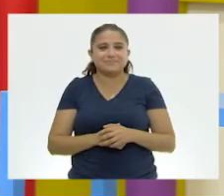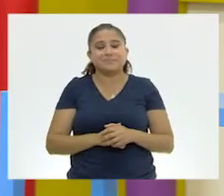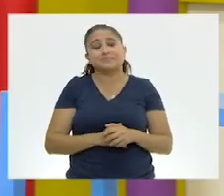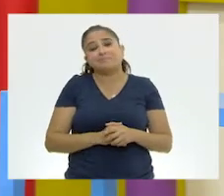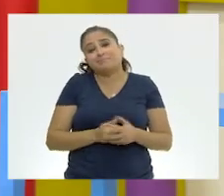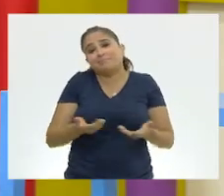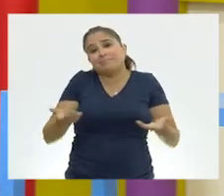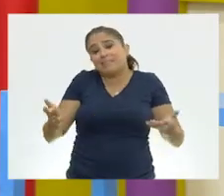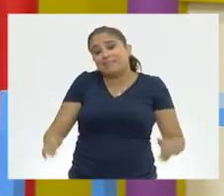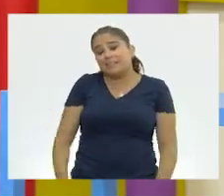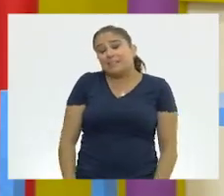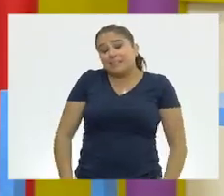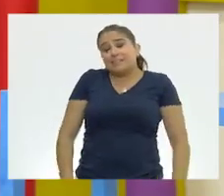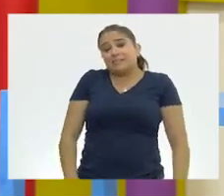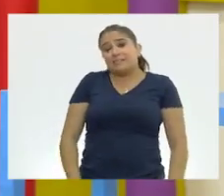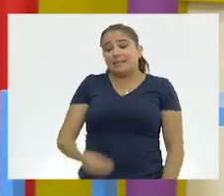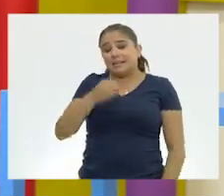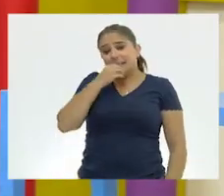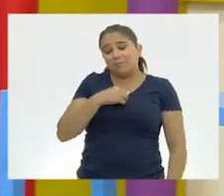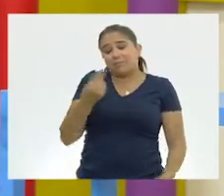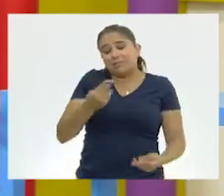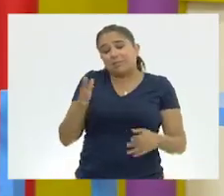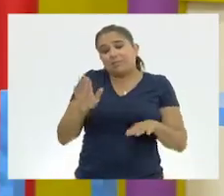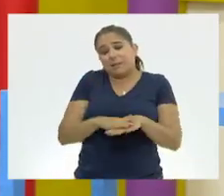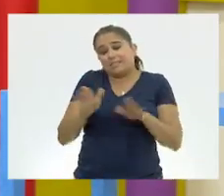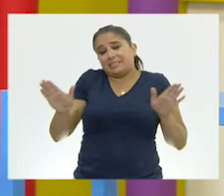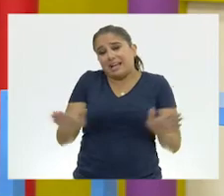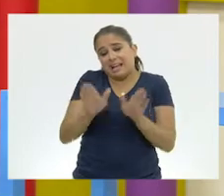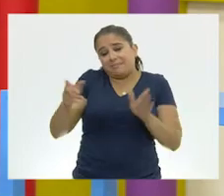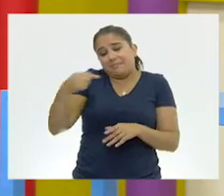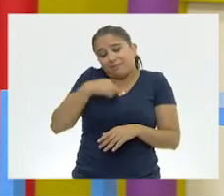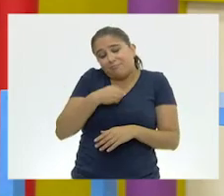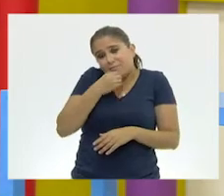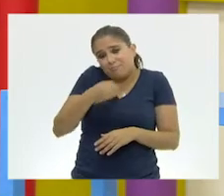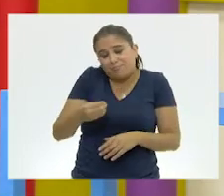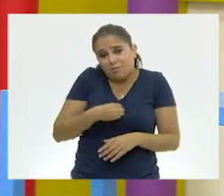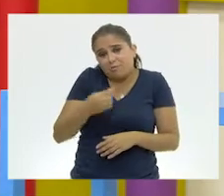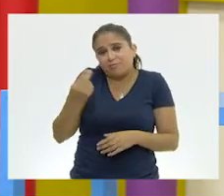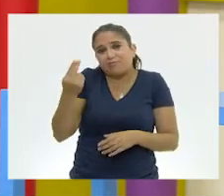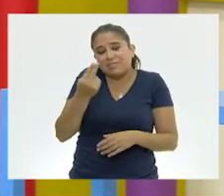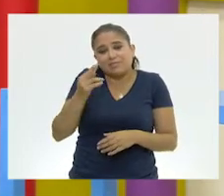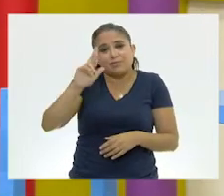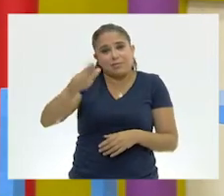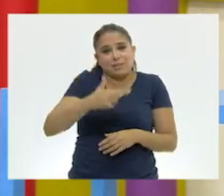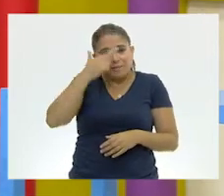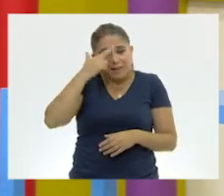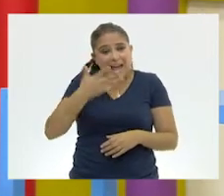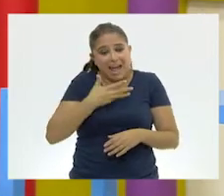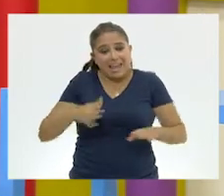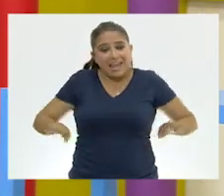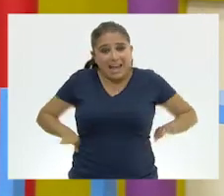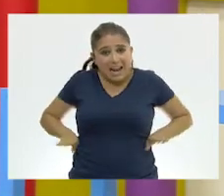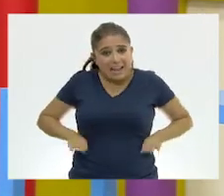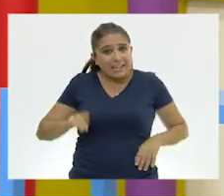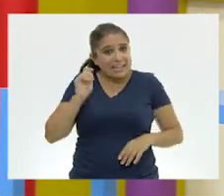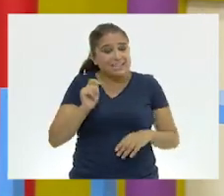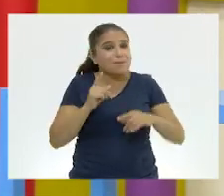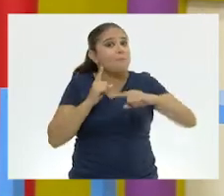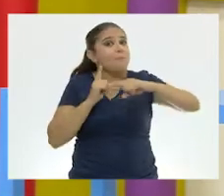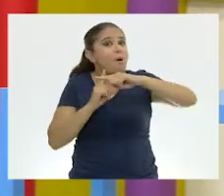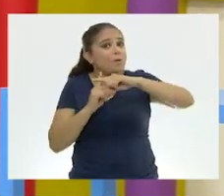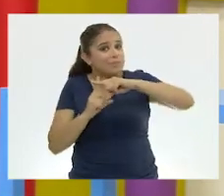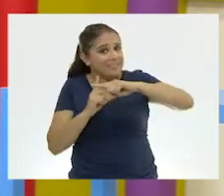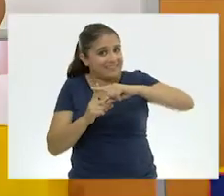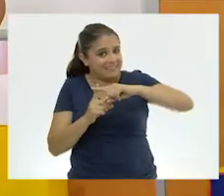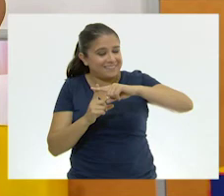Pues creo que no me queda de otra más que animarme, ¿verdad? ¿Qué dicen las niñas y los niños? Tengo que recordar siempre tener una actitud positiva.